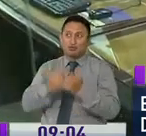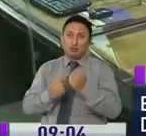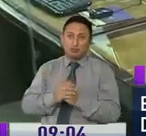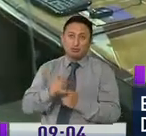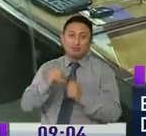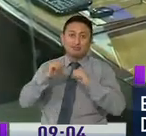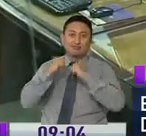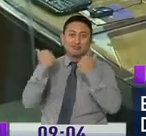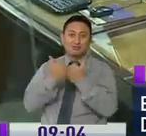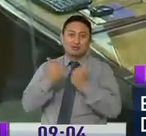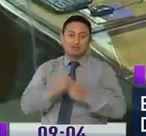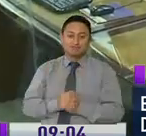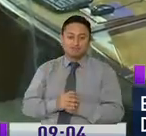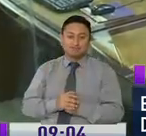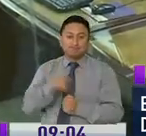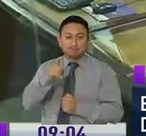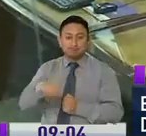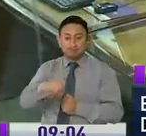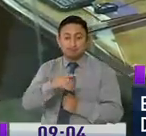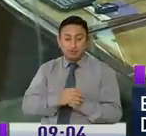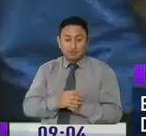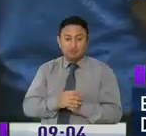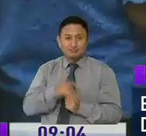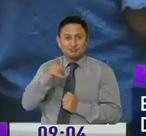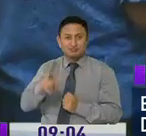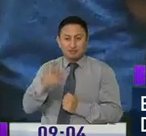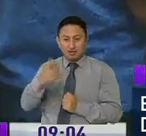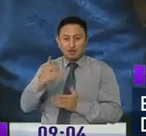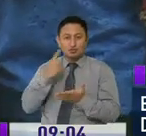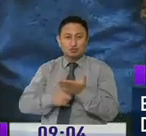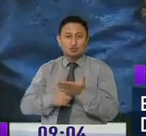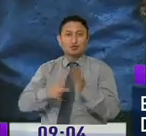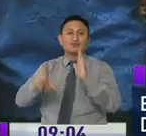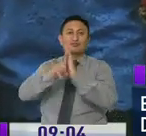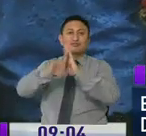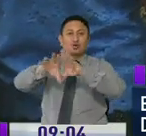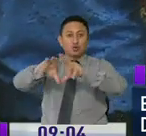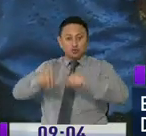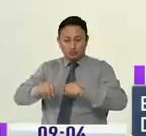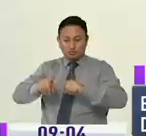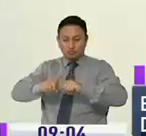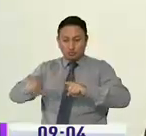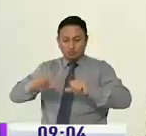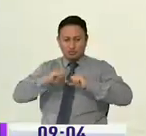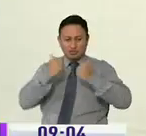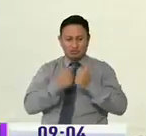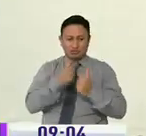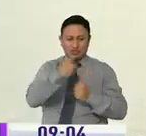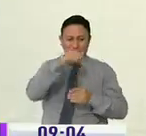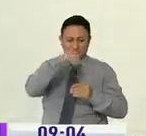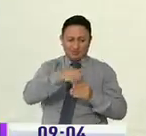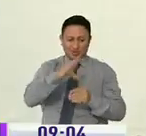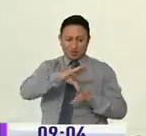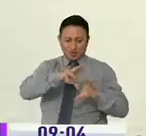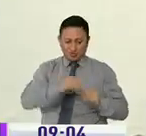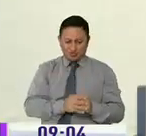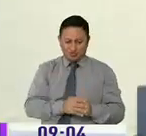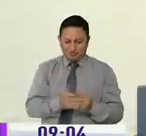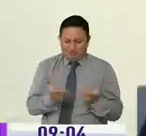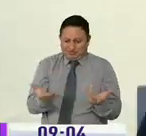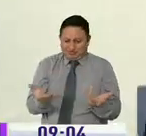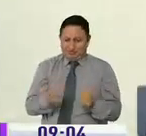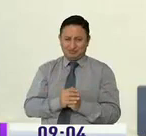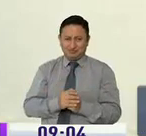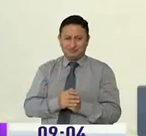a la Asamblea Nacional, en donde paradójicamente se deberá tratar este proyecto de ley. Si es que la Asamblea no recupera su legitimidad,